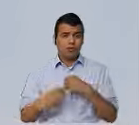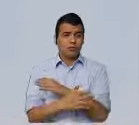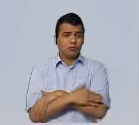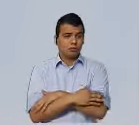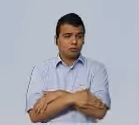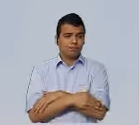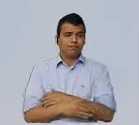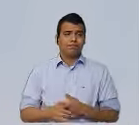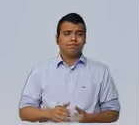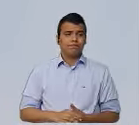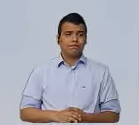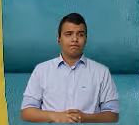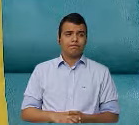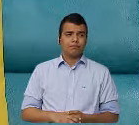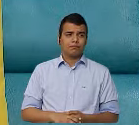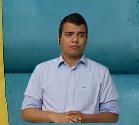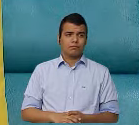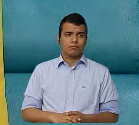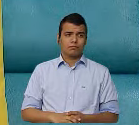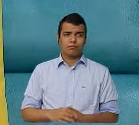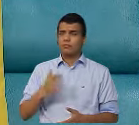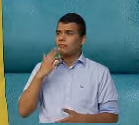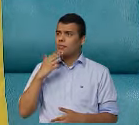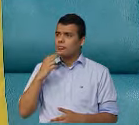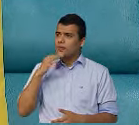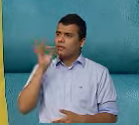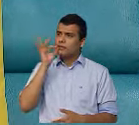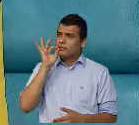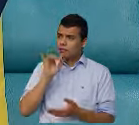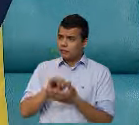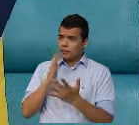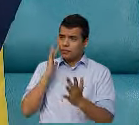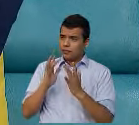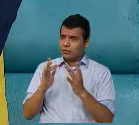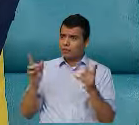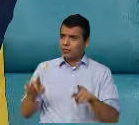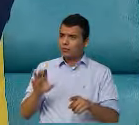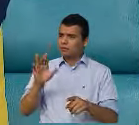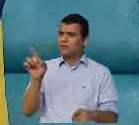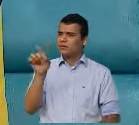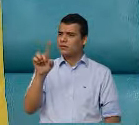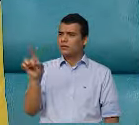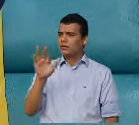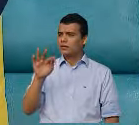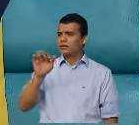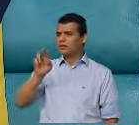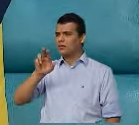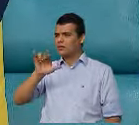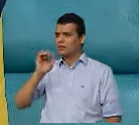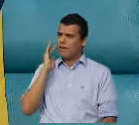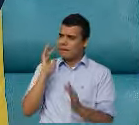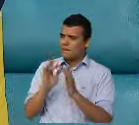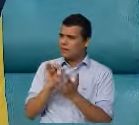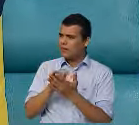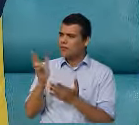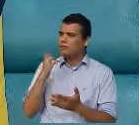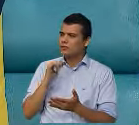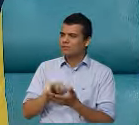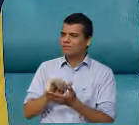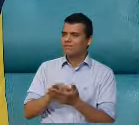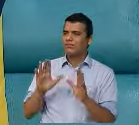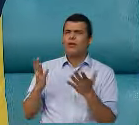asigna. O sea que lo del azúcar morena está también relacionado como con lo de la stevia a la hora del endulzante, entonces ¿cuál es la